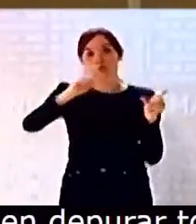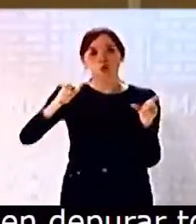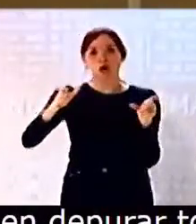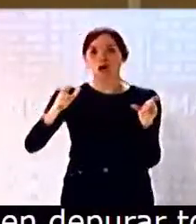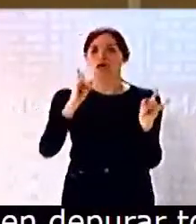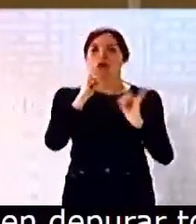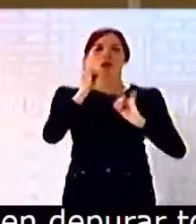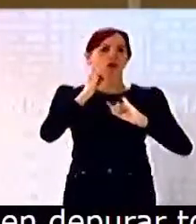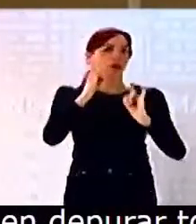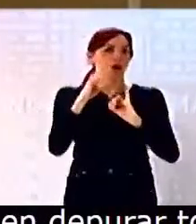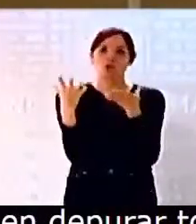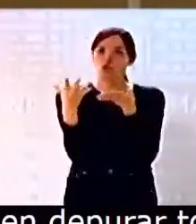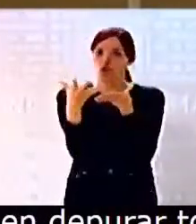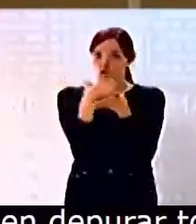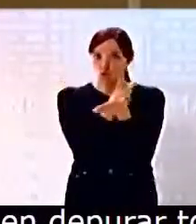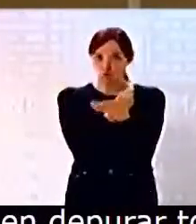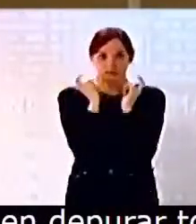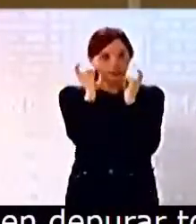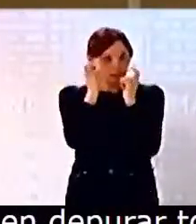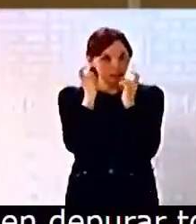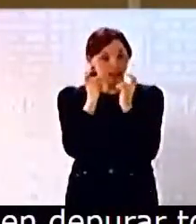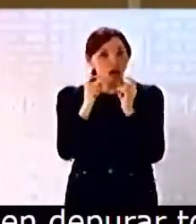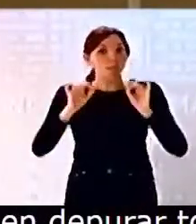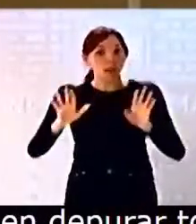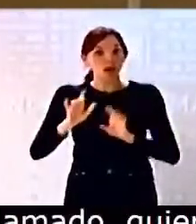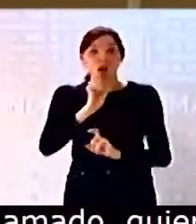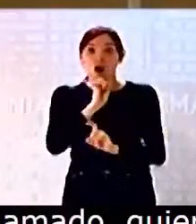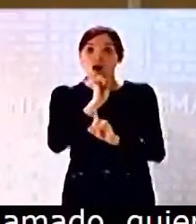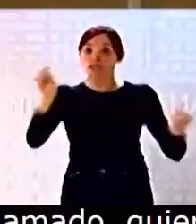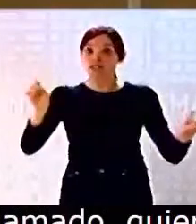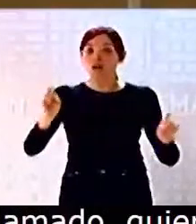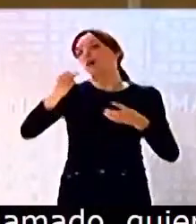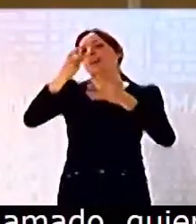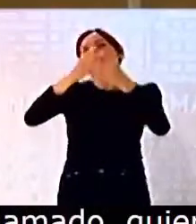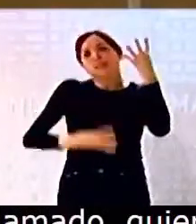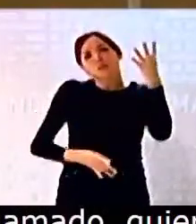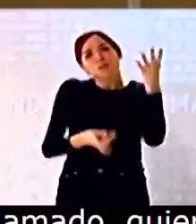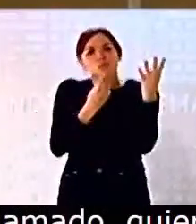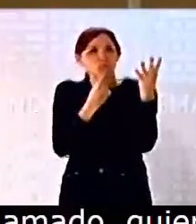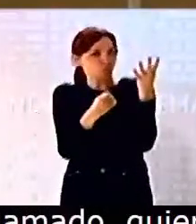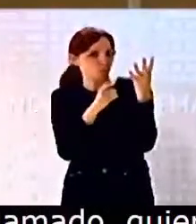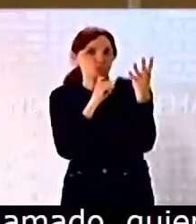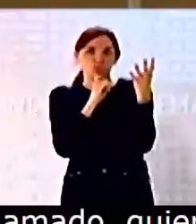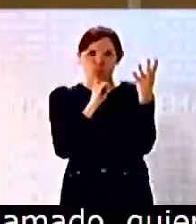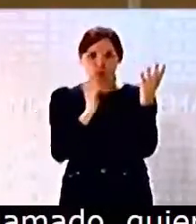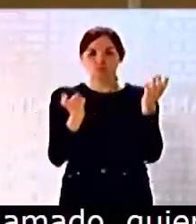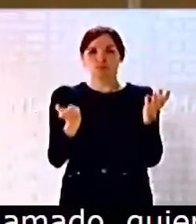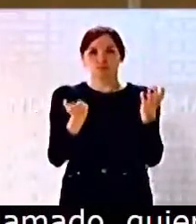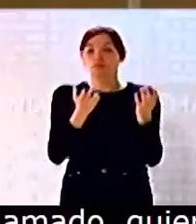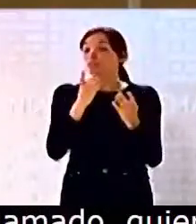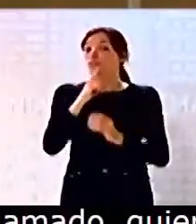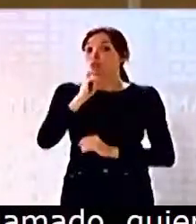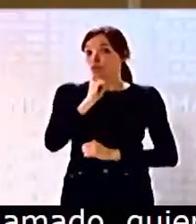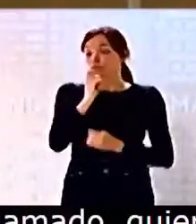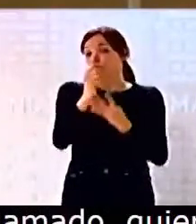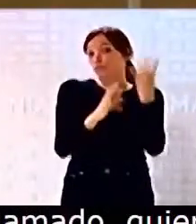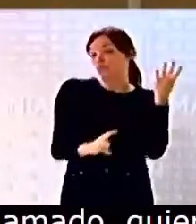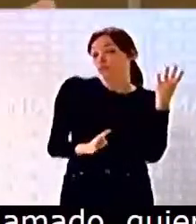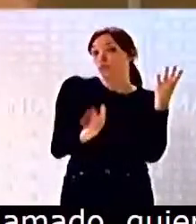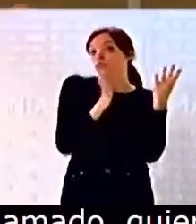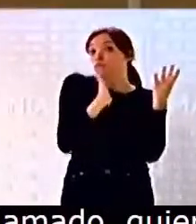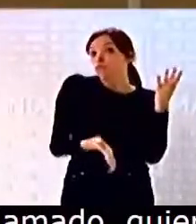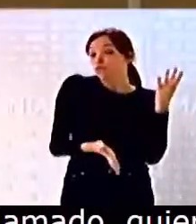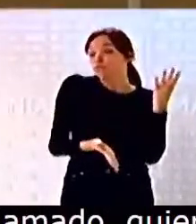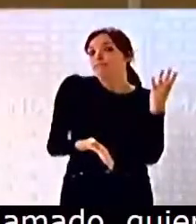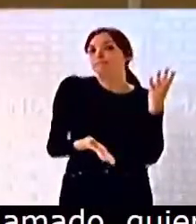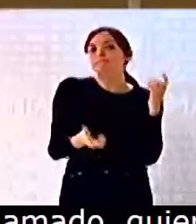llamado, quiero decirles que los listados son muy complicados. Y son complicados porque los listados salen